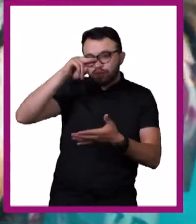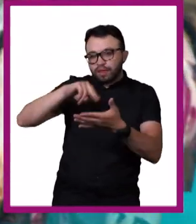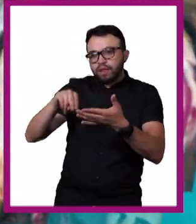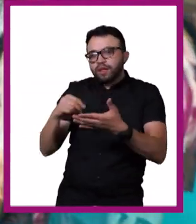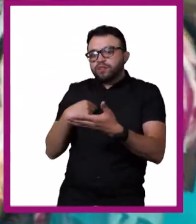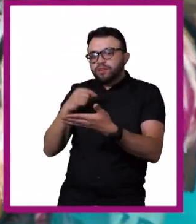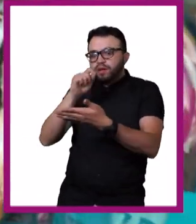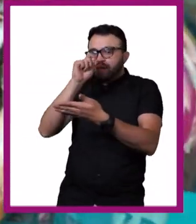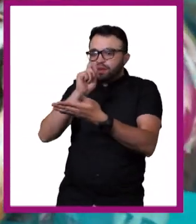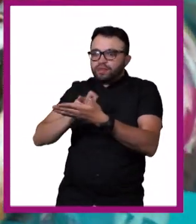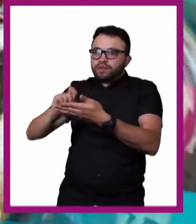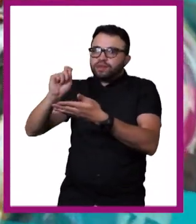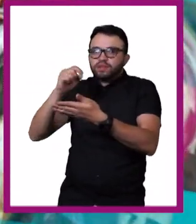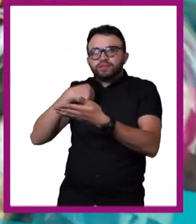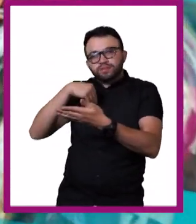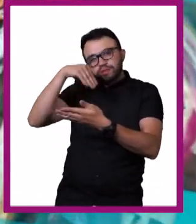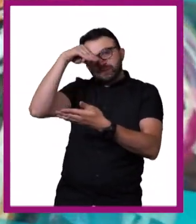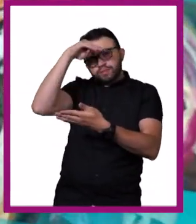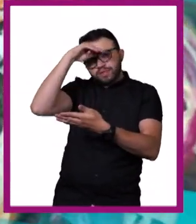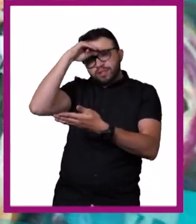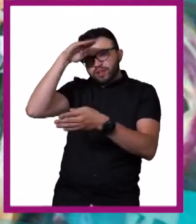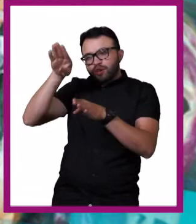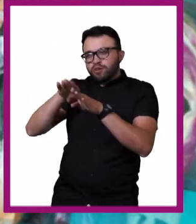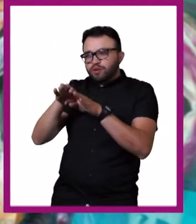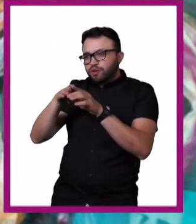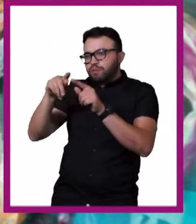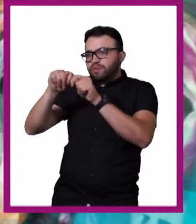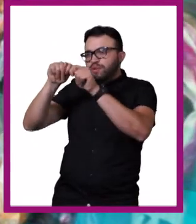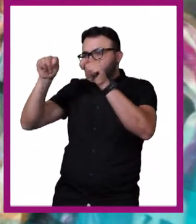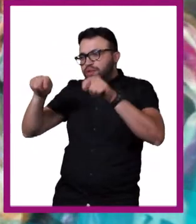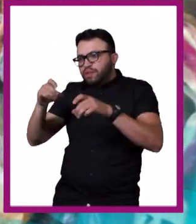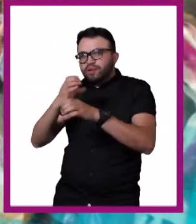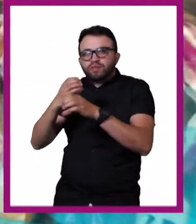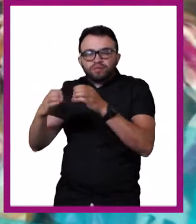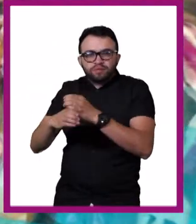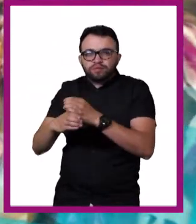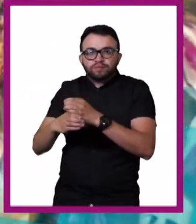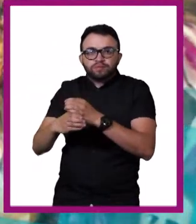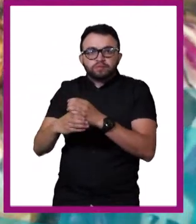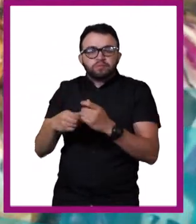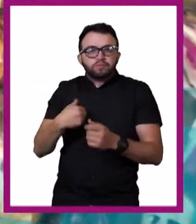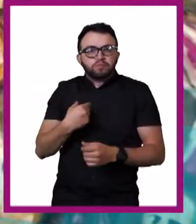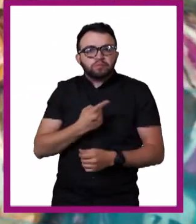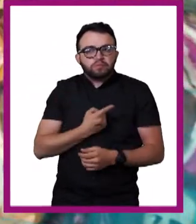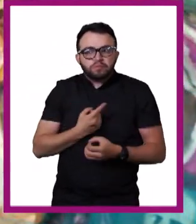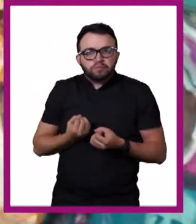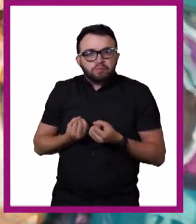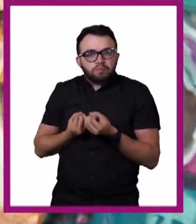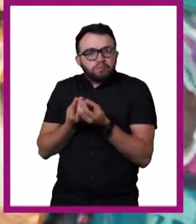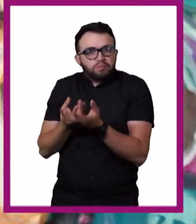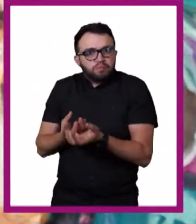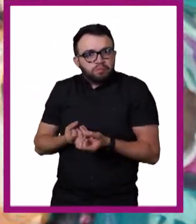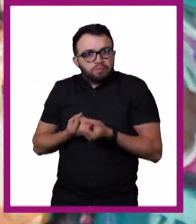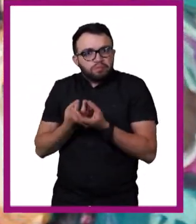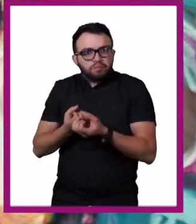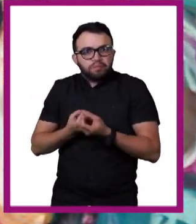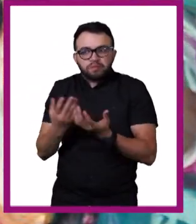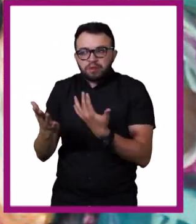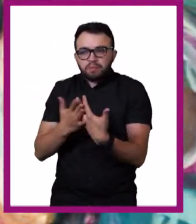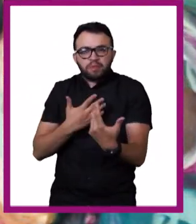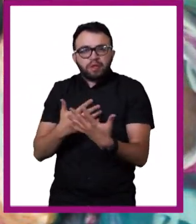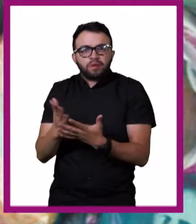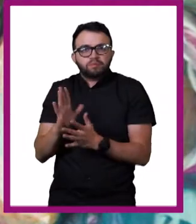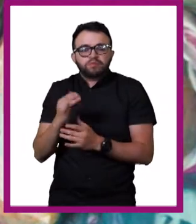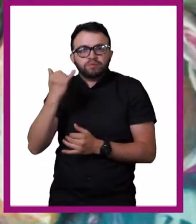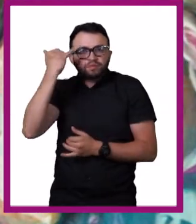uno quiere dominar algo. En mi caso, pues es la técnica pictórica o la técnica escultórica. Pero llega un momento en